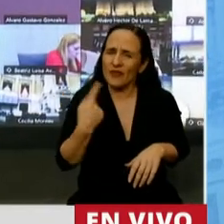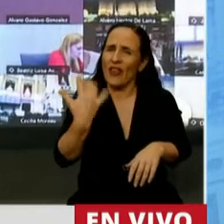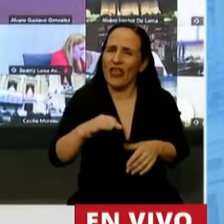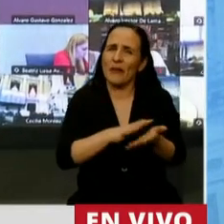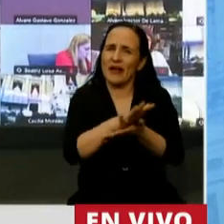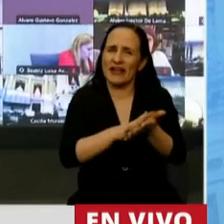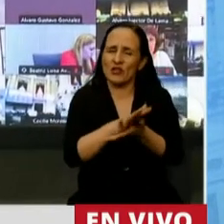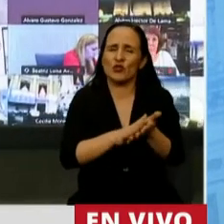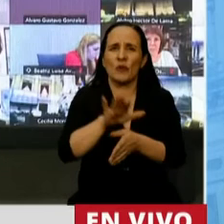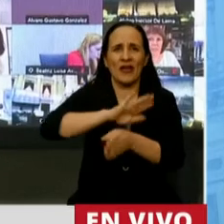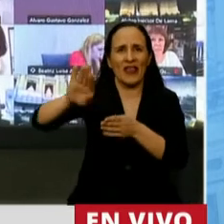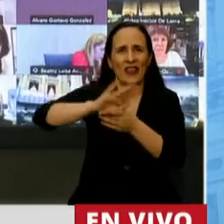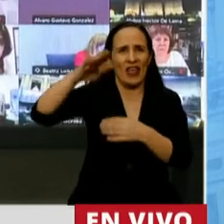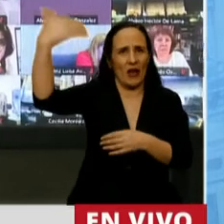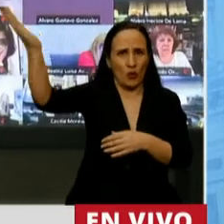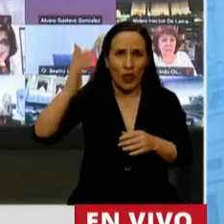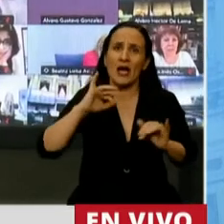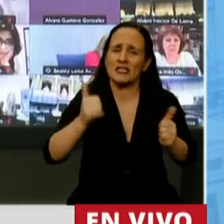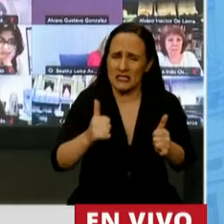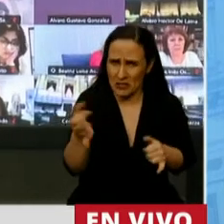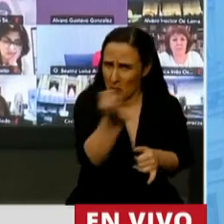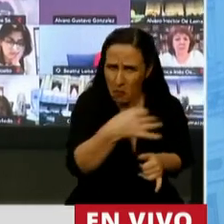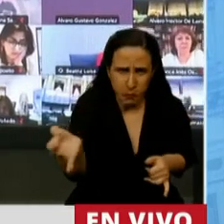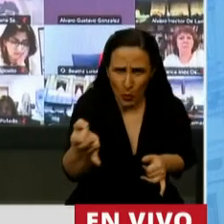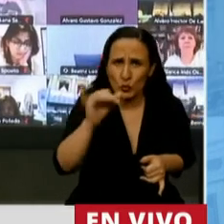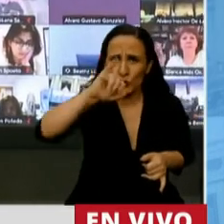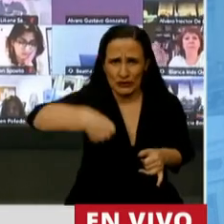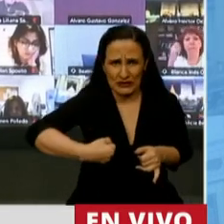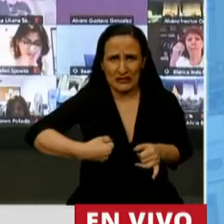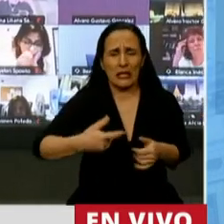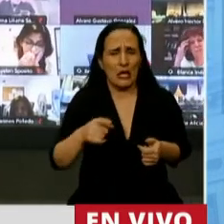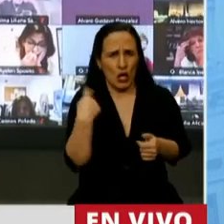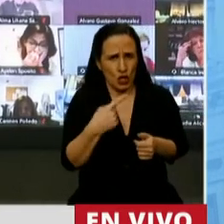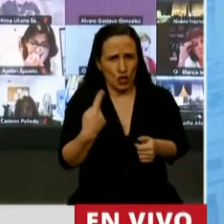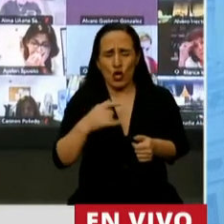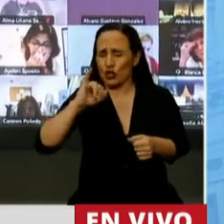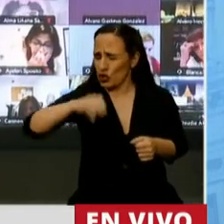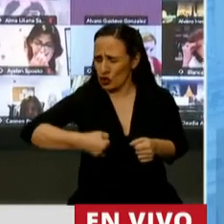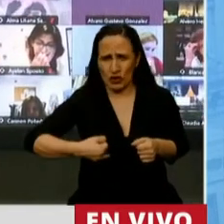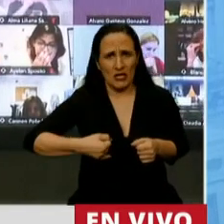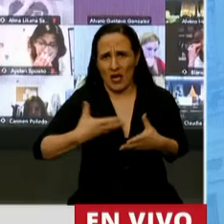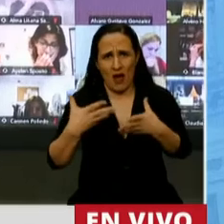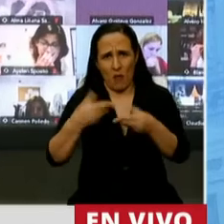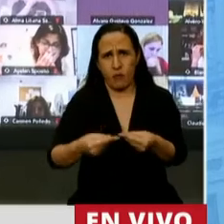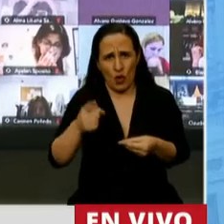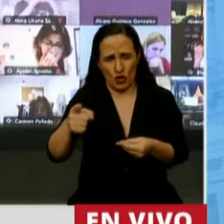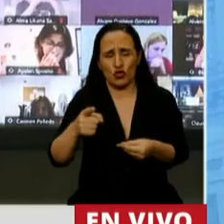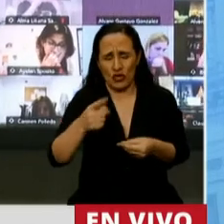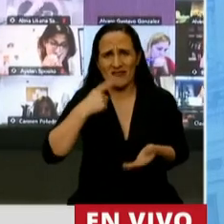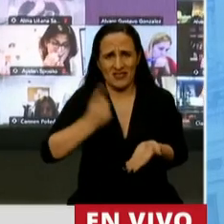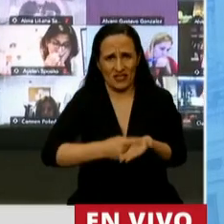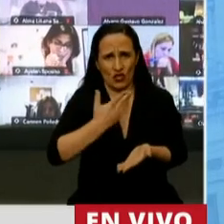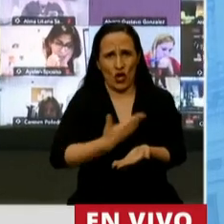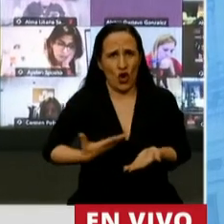el problema de la deuda externa. Y es cierto. Y nosotros desde acá acompañamos las decisiones del gobierno en ese